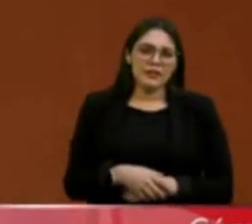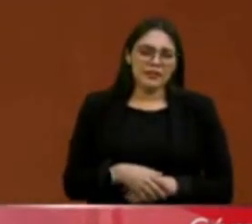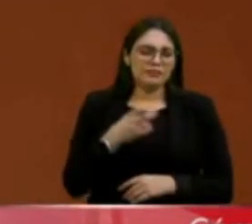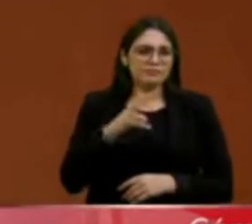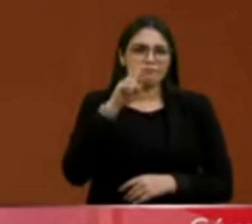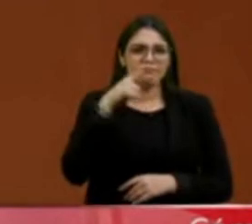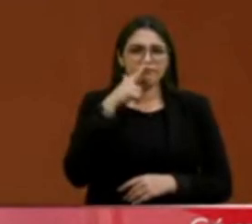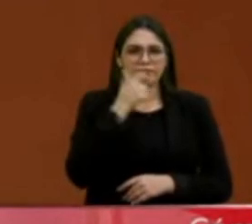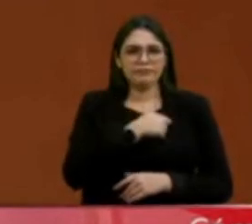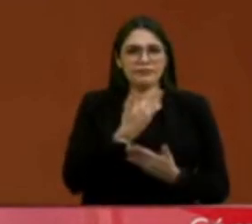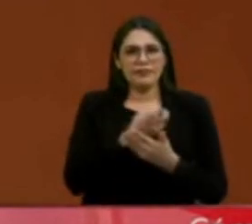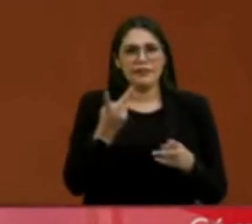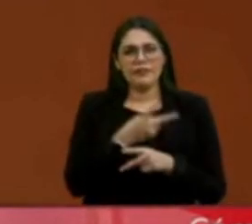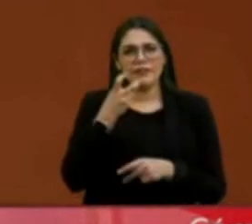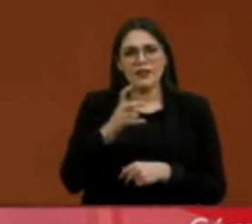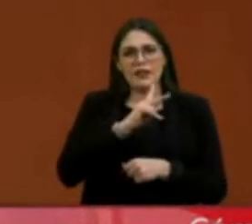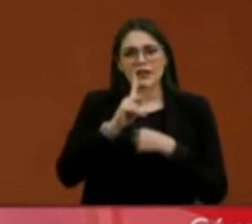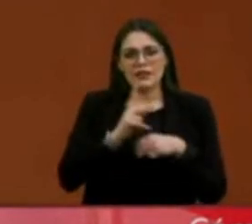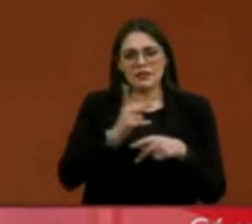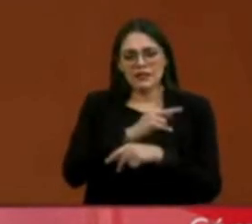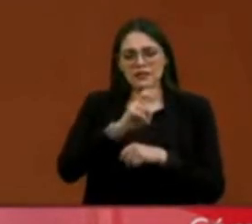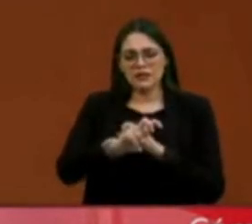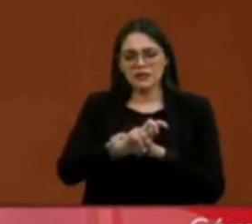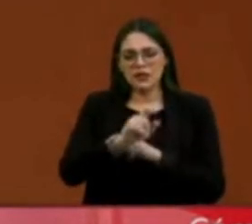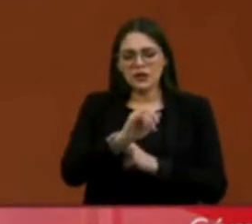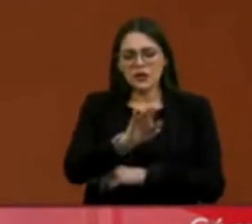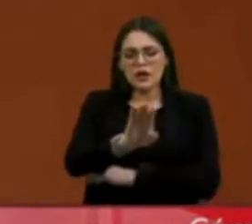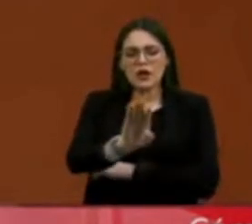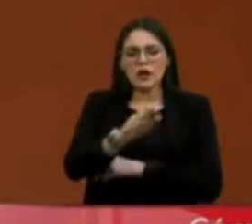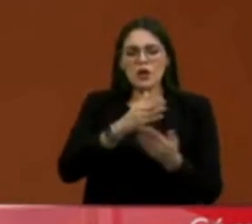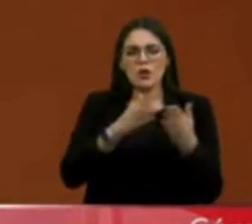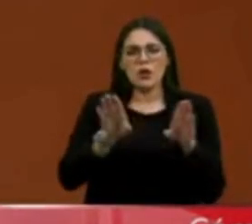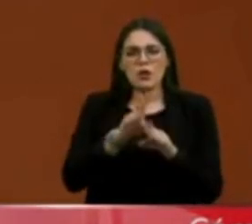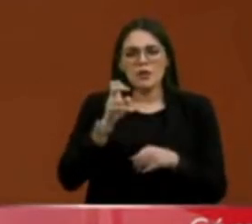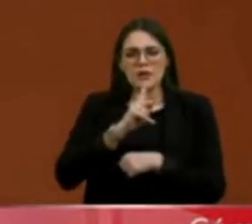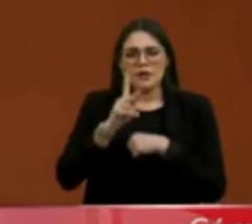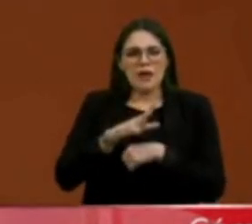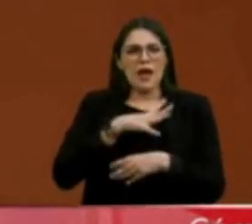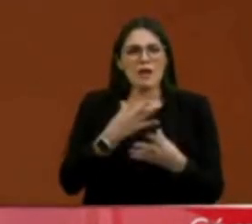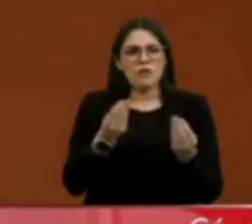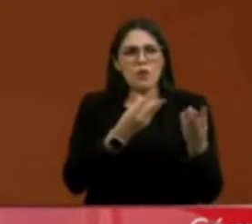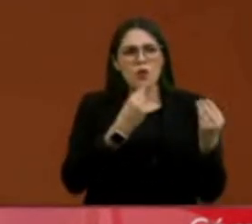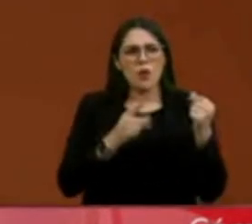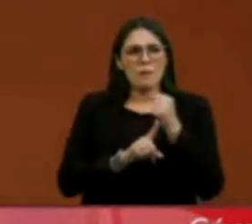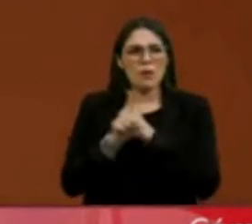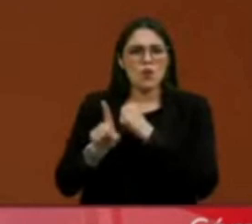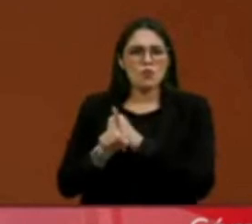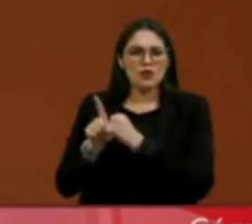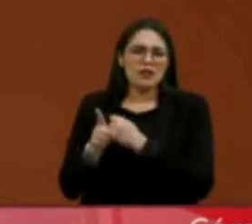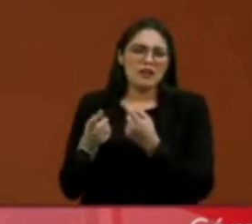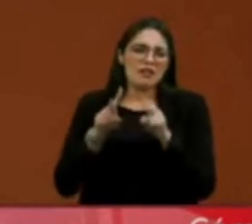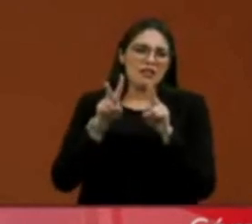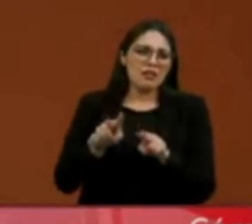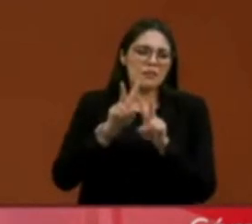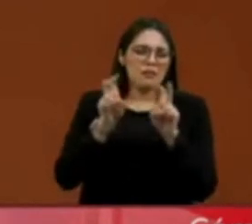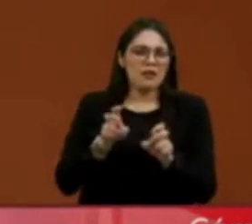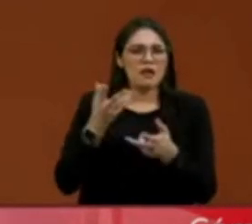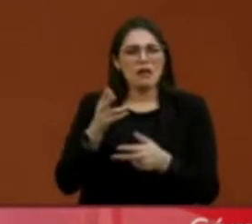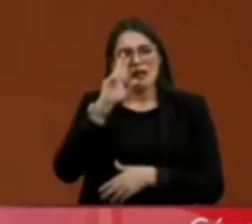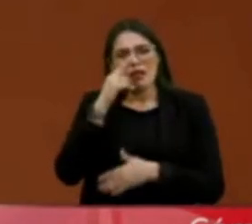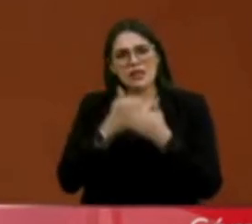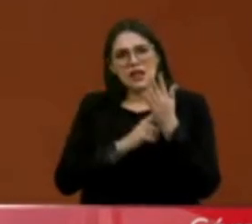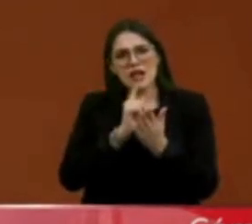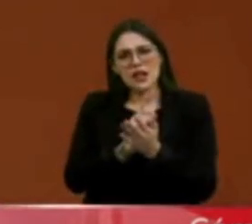eso a la justicia en este país. Y además yo no concibo cómo en un país que tiene tantísimas problemáticas en temas delincuenciales, en temas